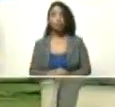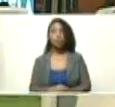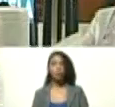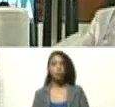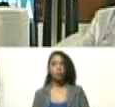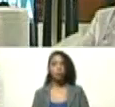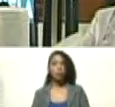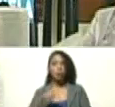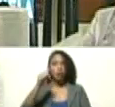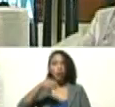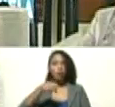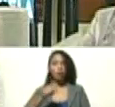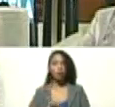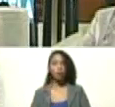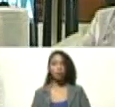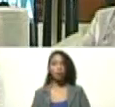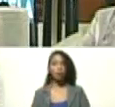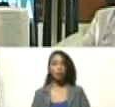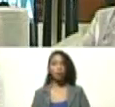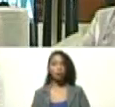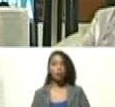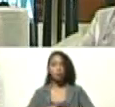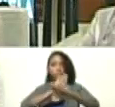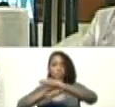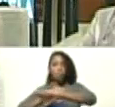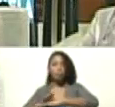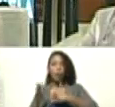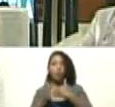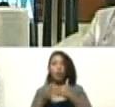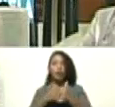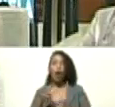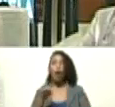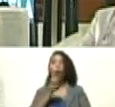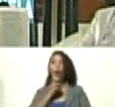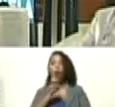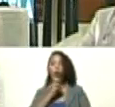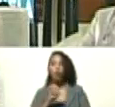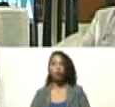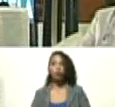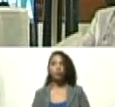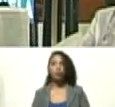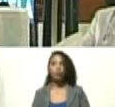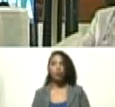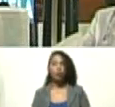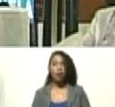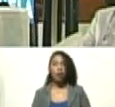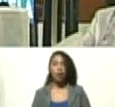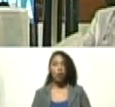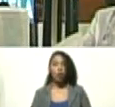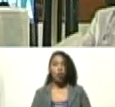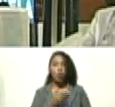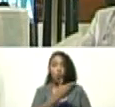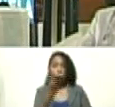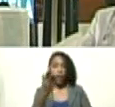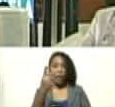aquí en la llamada Puerta Dorada. Eso que ustedes ven a mi espalda